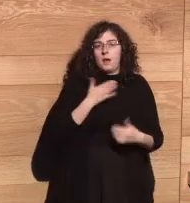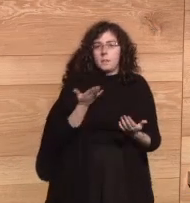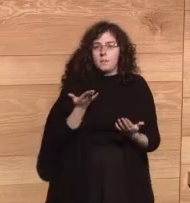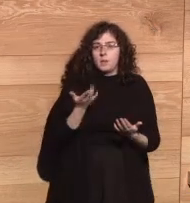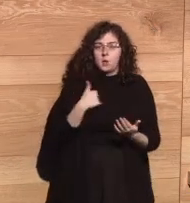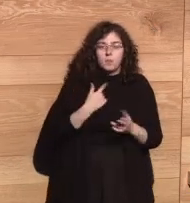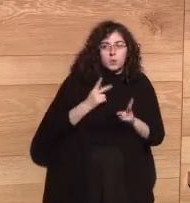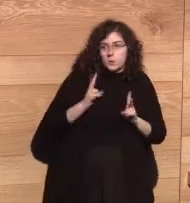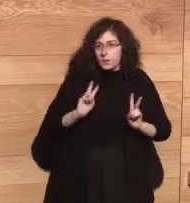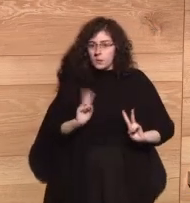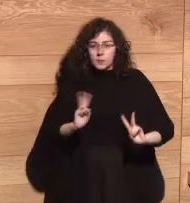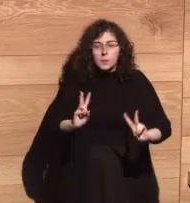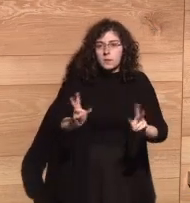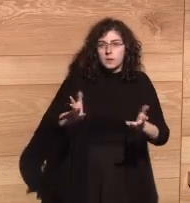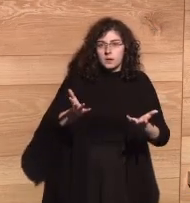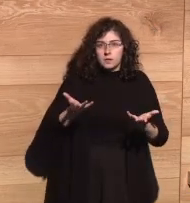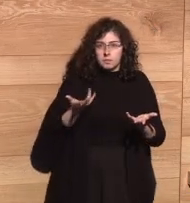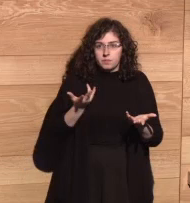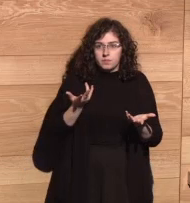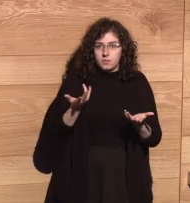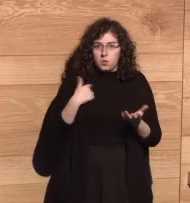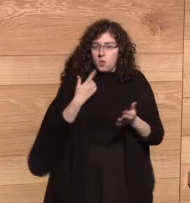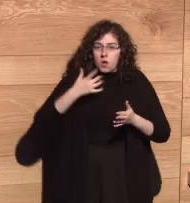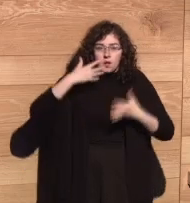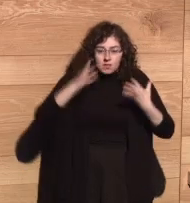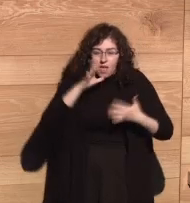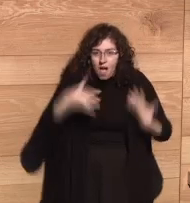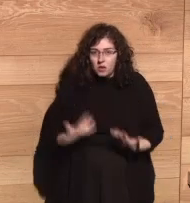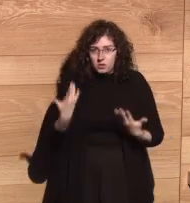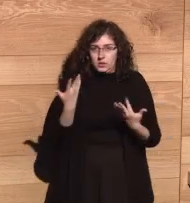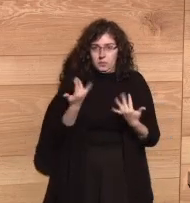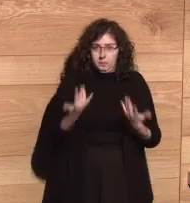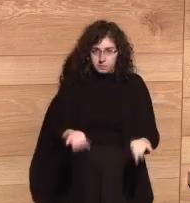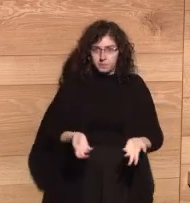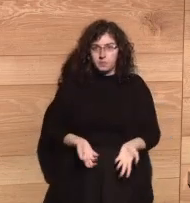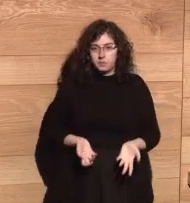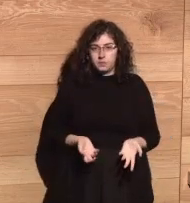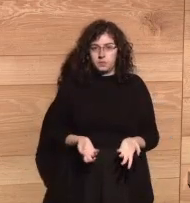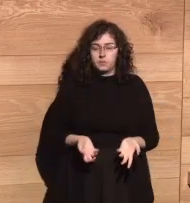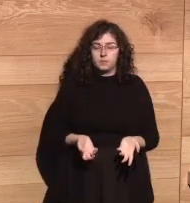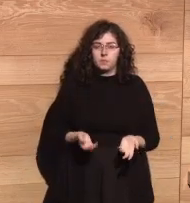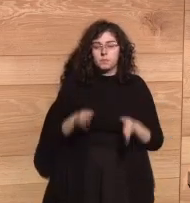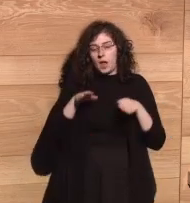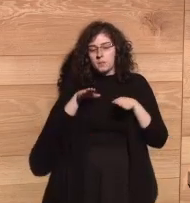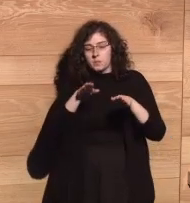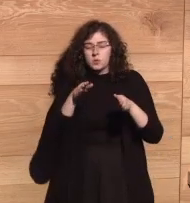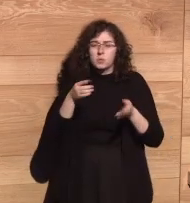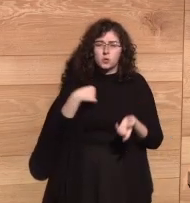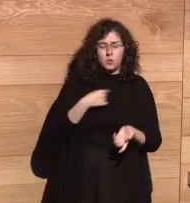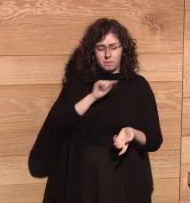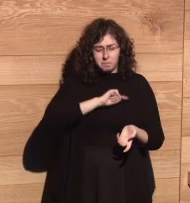gran adrenalina, eso del deadline. Pero a la vez empecé a sentirme